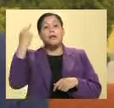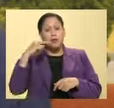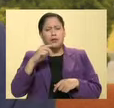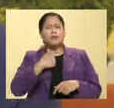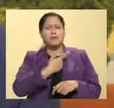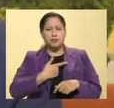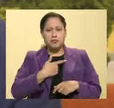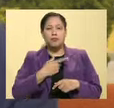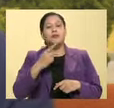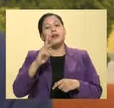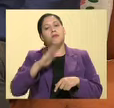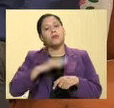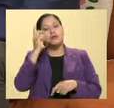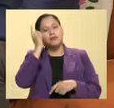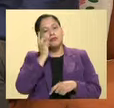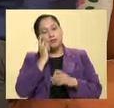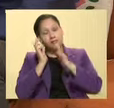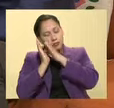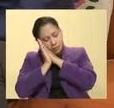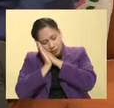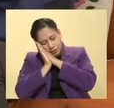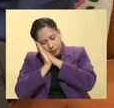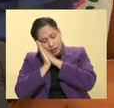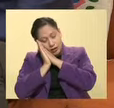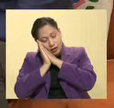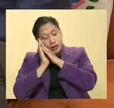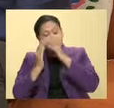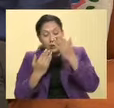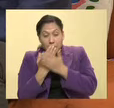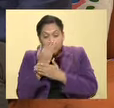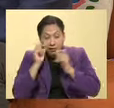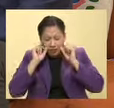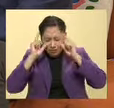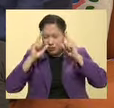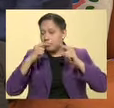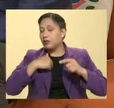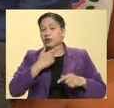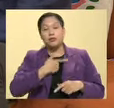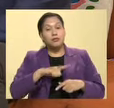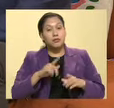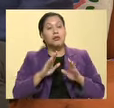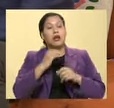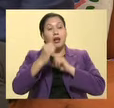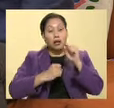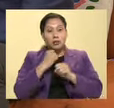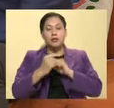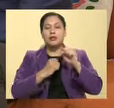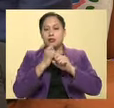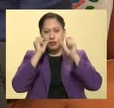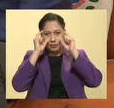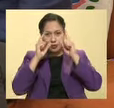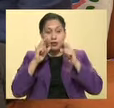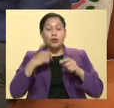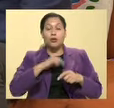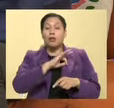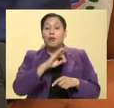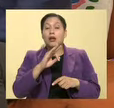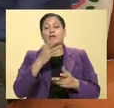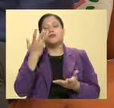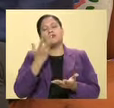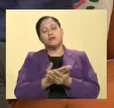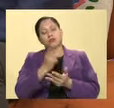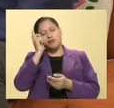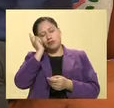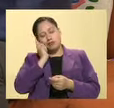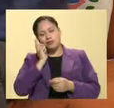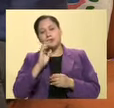pero sobre todo me gusta dormir. Me molesta levantarme temprano. Yo desde hace muchos años me levanto temprano. Es cuando tengo una oportunidad, y duermes me poco, duermo. ¿No?